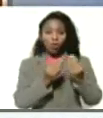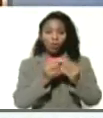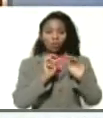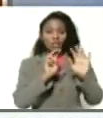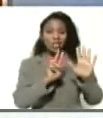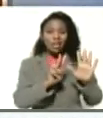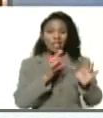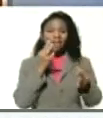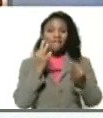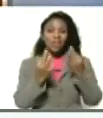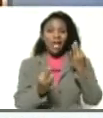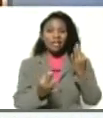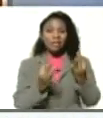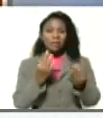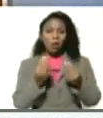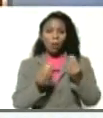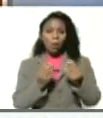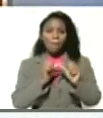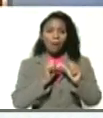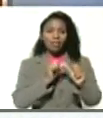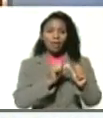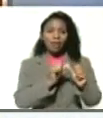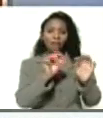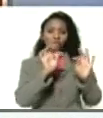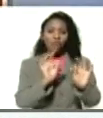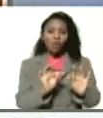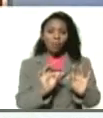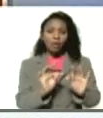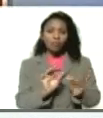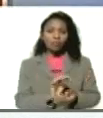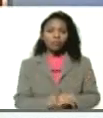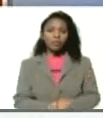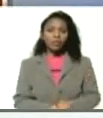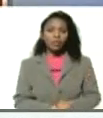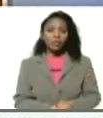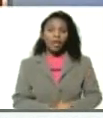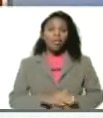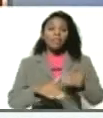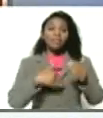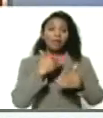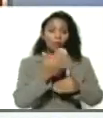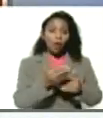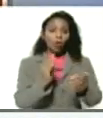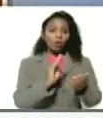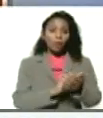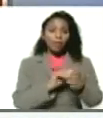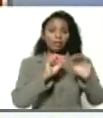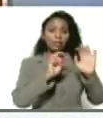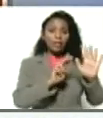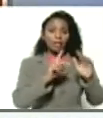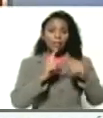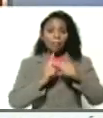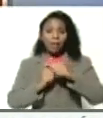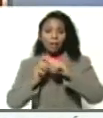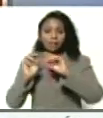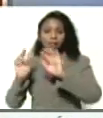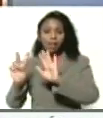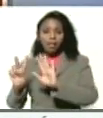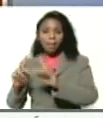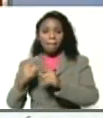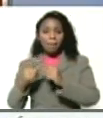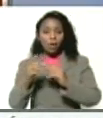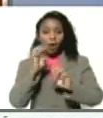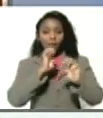flexibilización para mantener el método después vendría método 77 pero